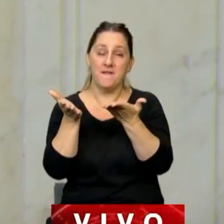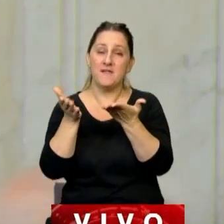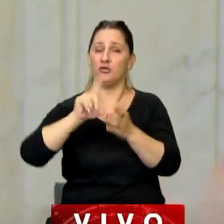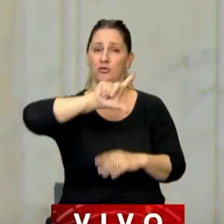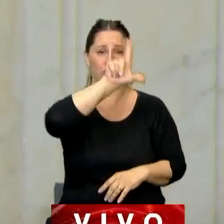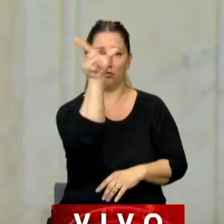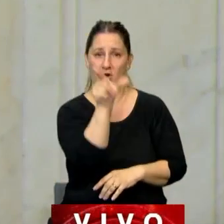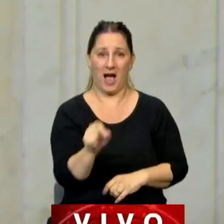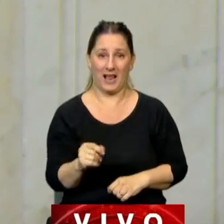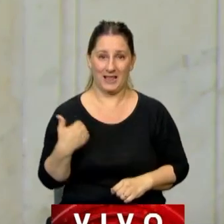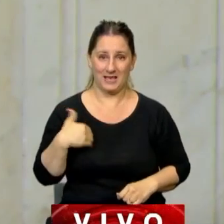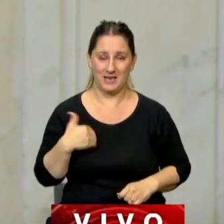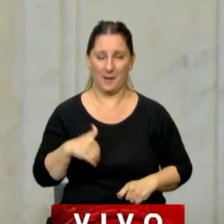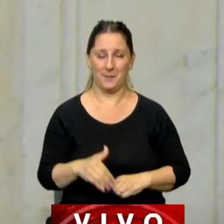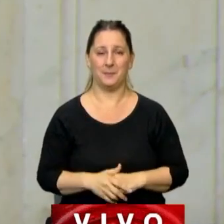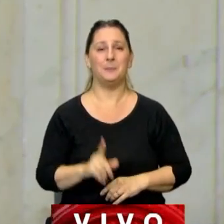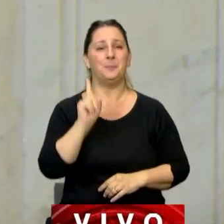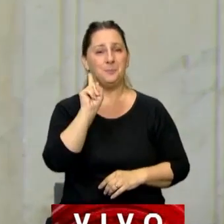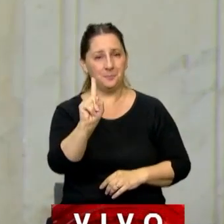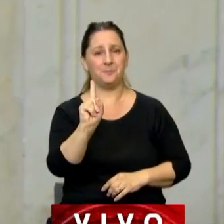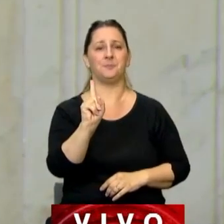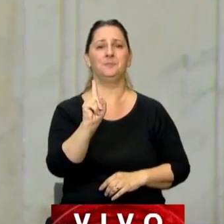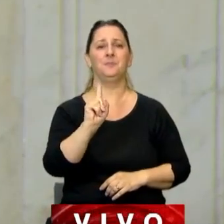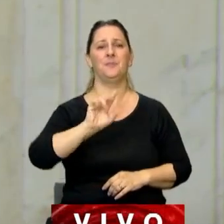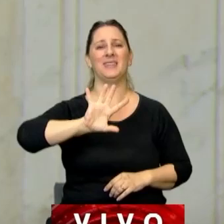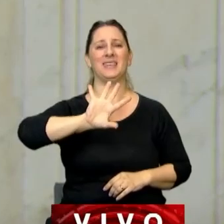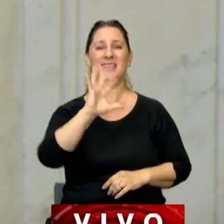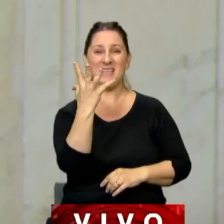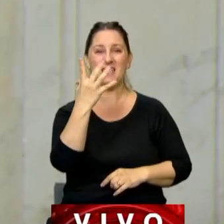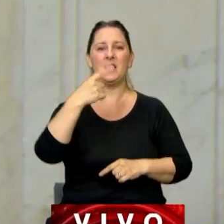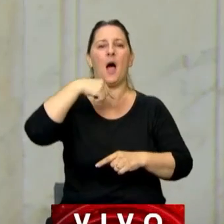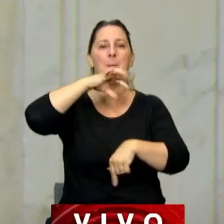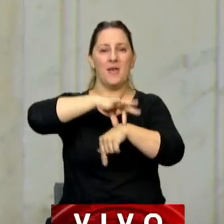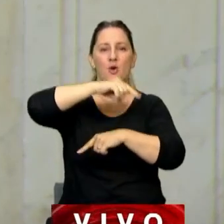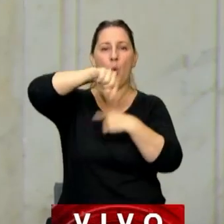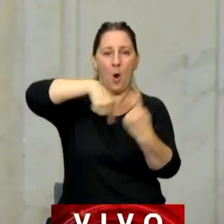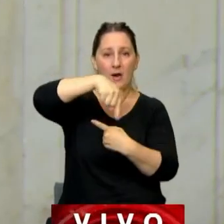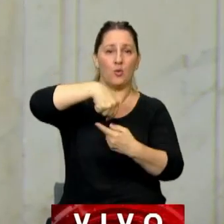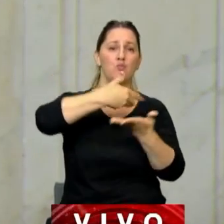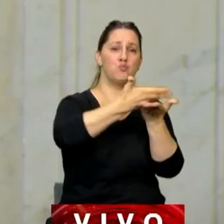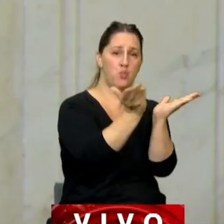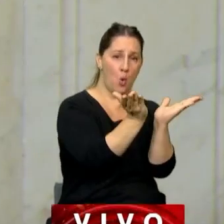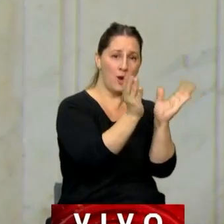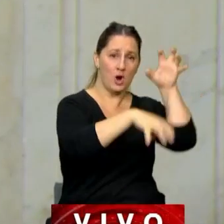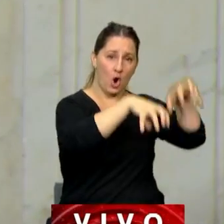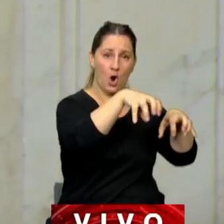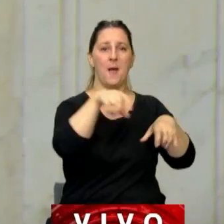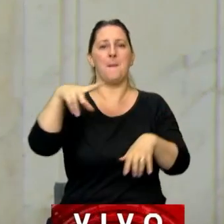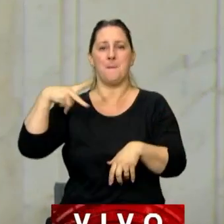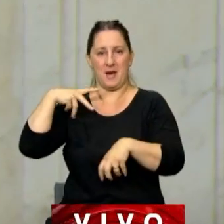el país, pero a partir de la quinta guardia que hagan, tanto públicos como privados.